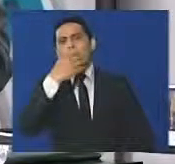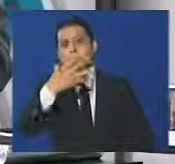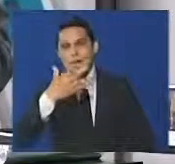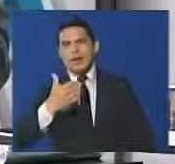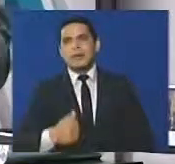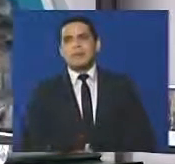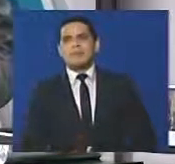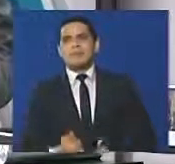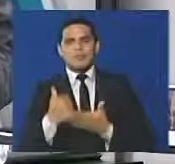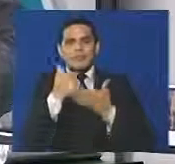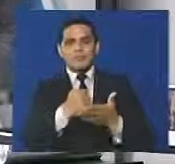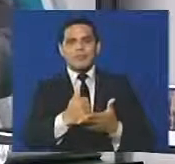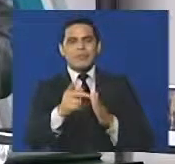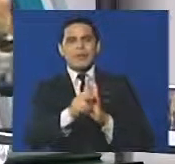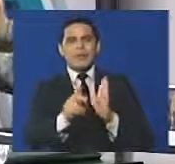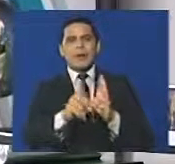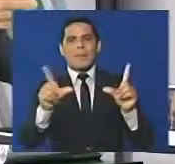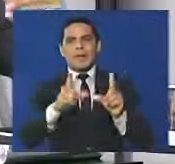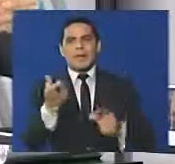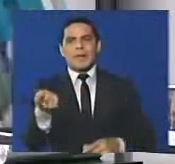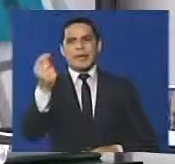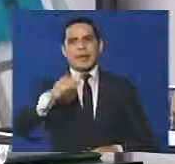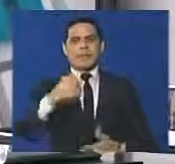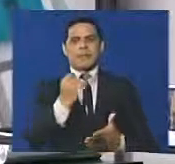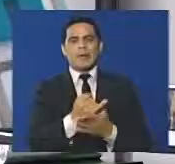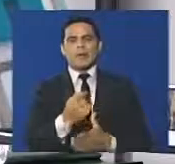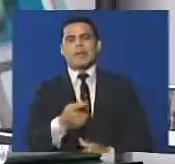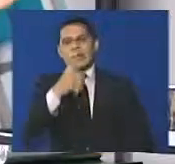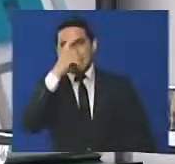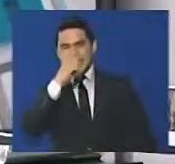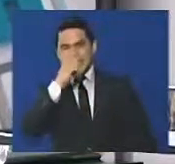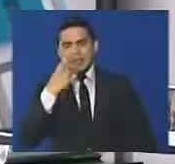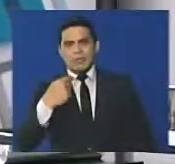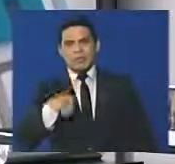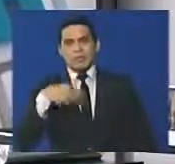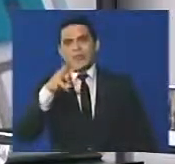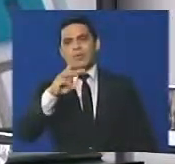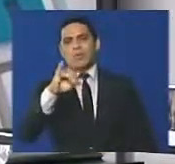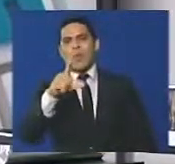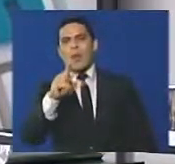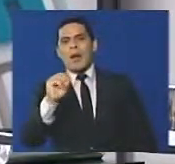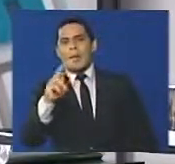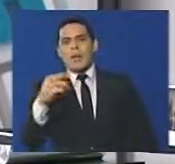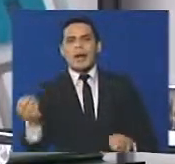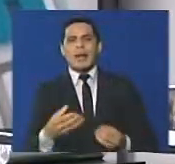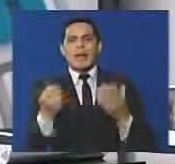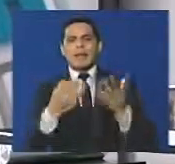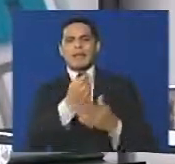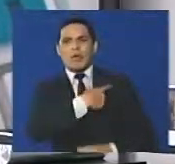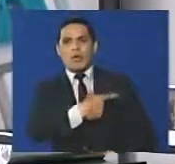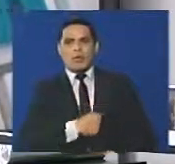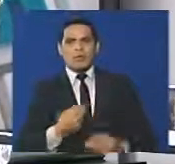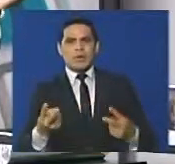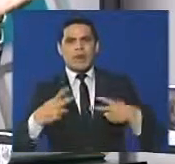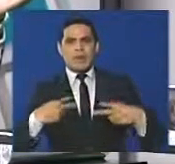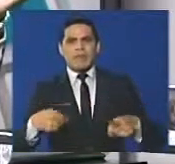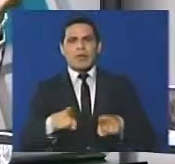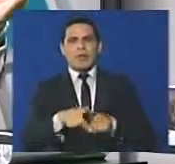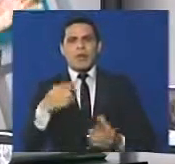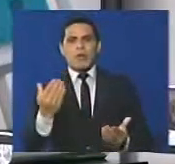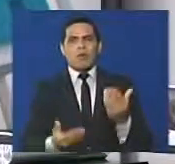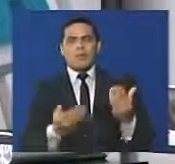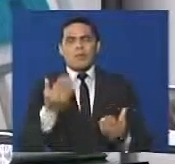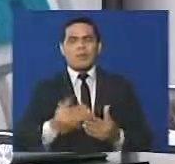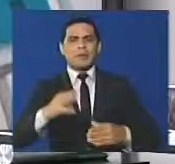extraordinaria aporte al programa en el mes de aniversario. Yo soy Wilmer Rosas. Arriba los corazones, Venezuela, la vida es un